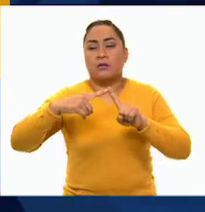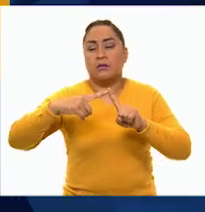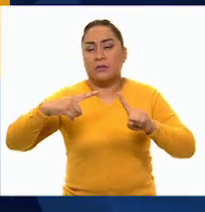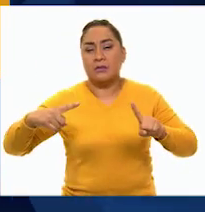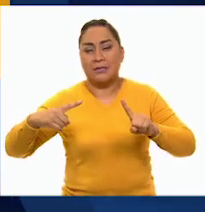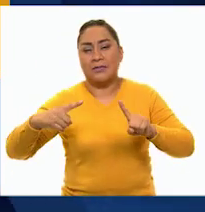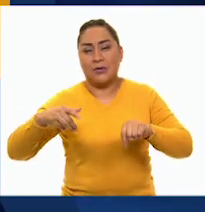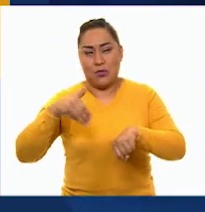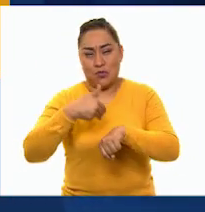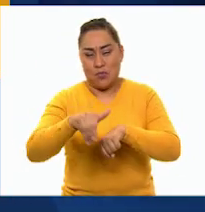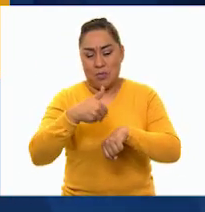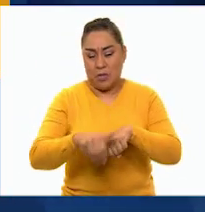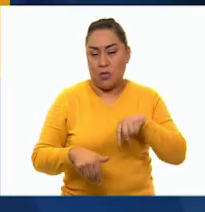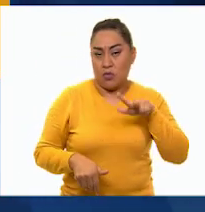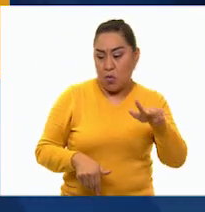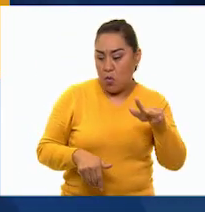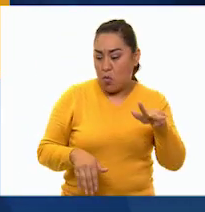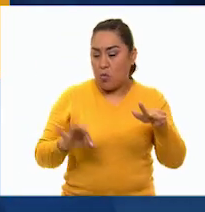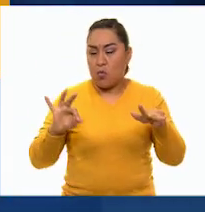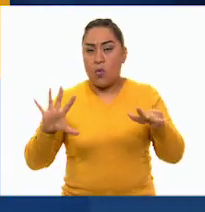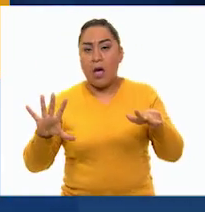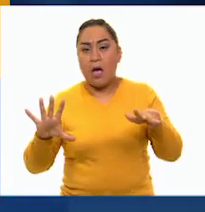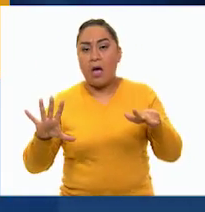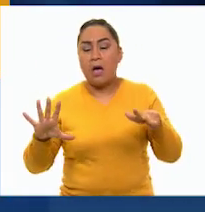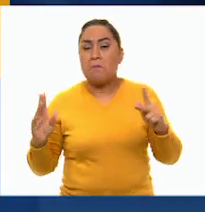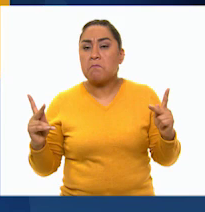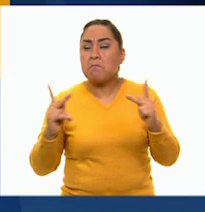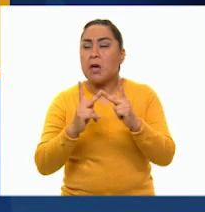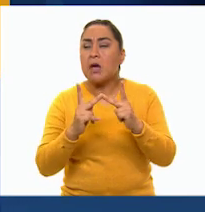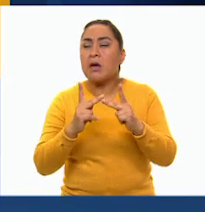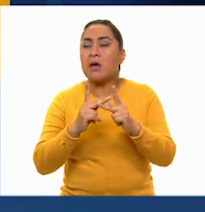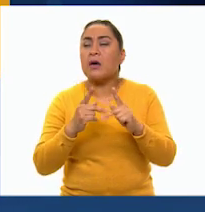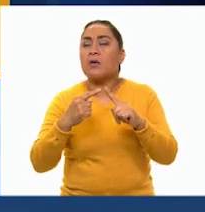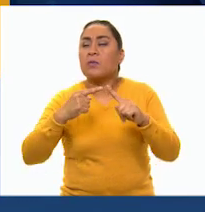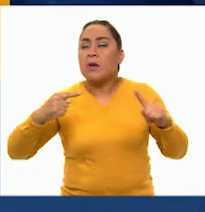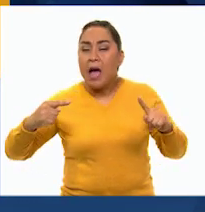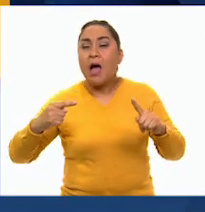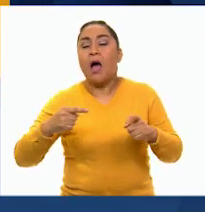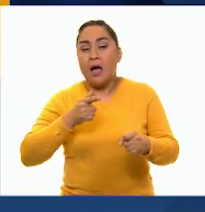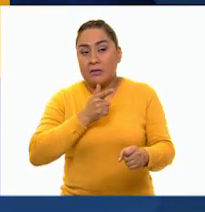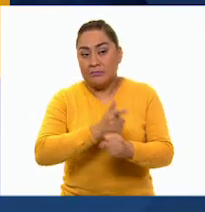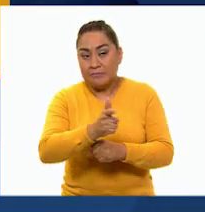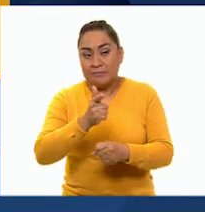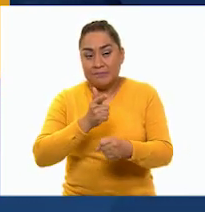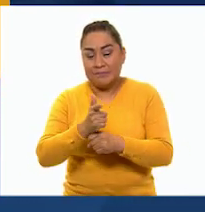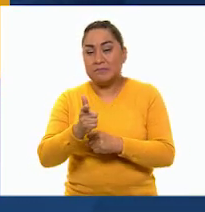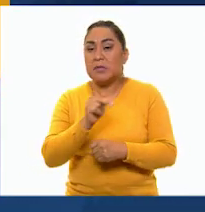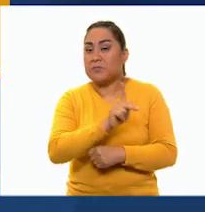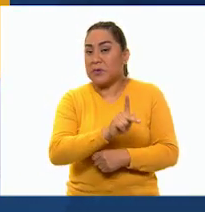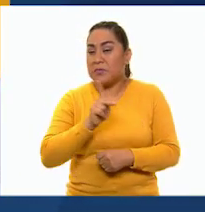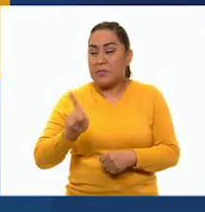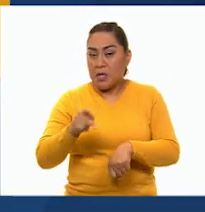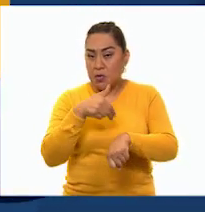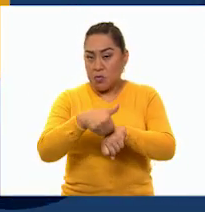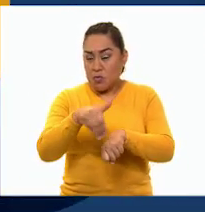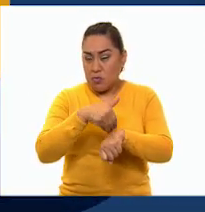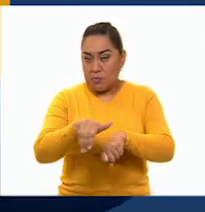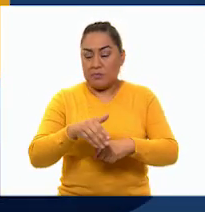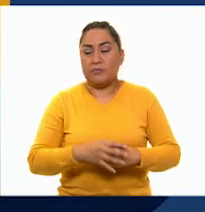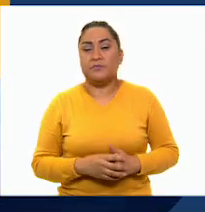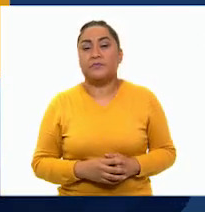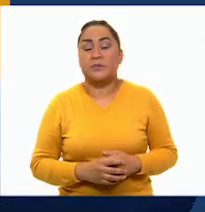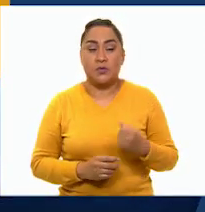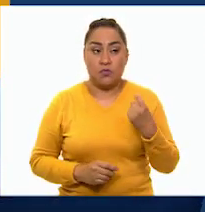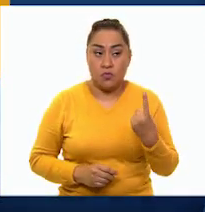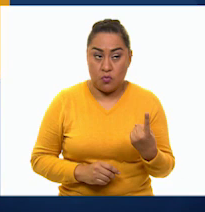del número 18 y del número 45 y resaltamos los números comunes.